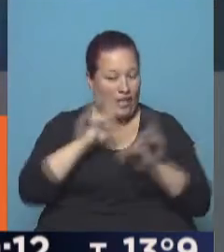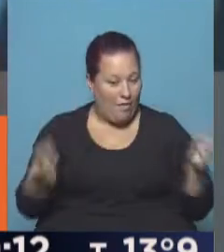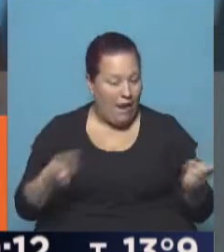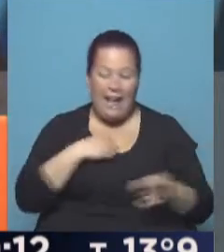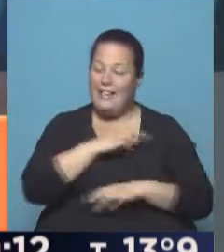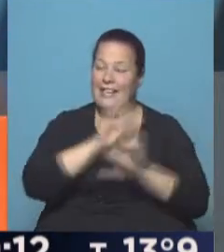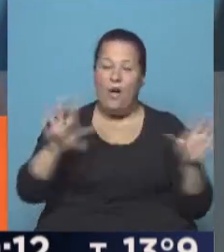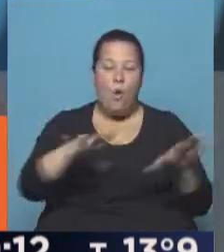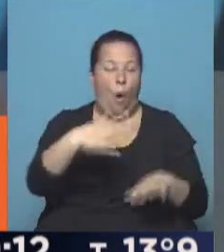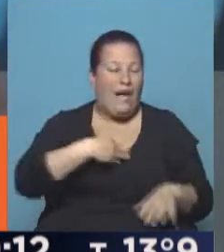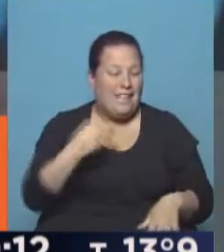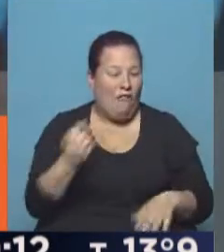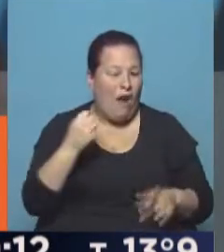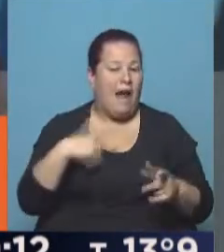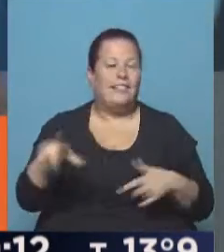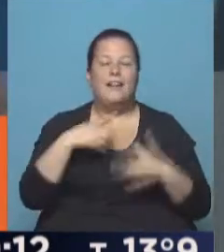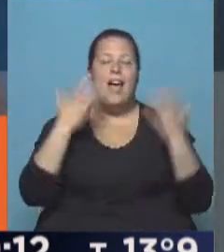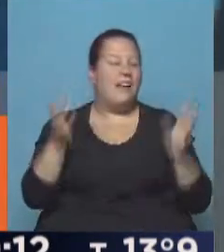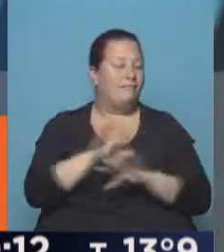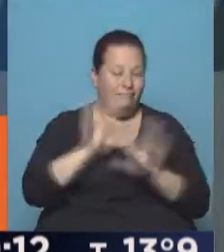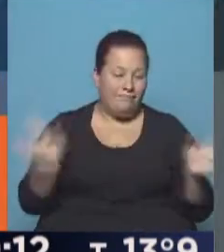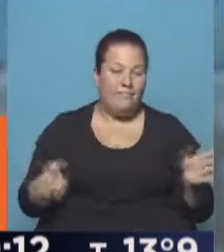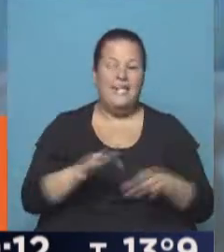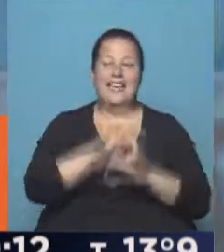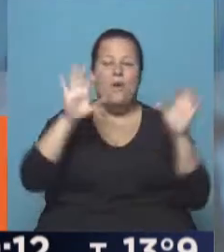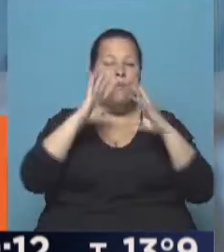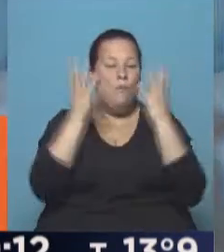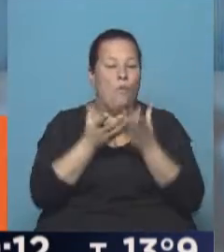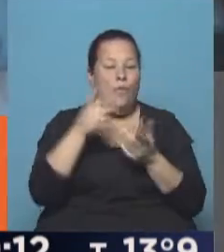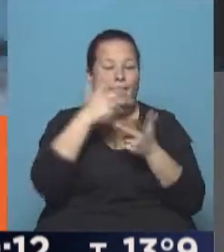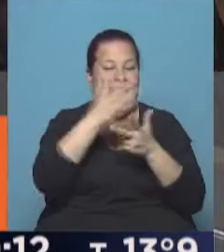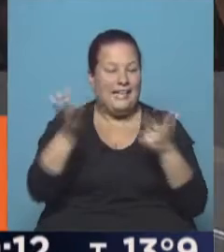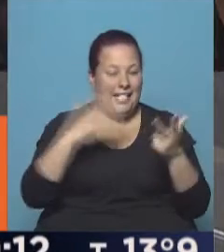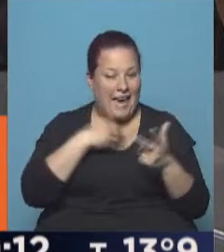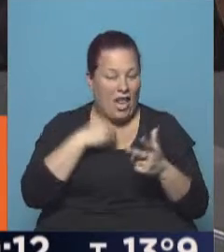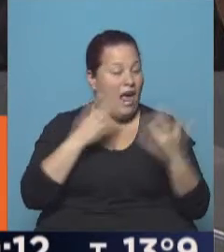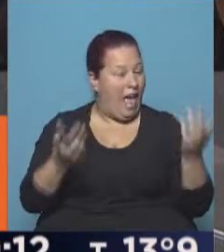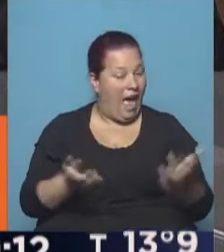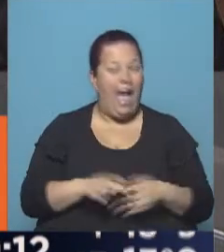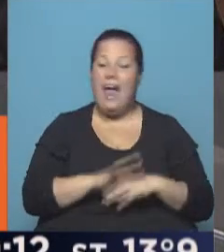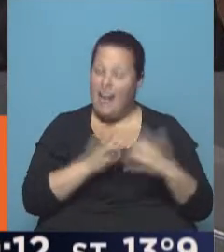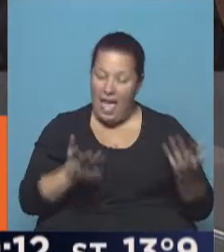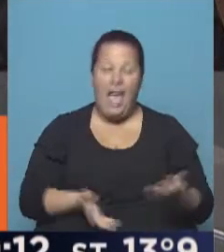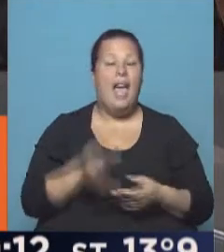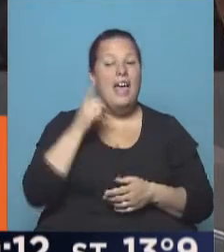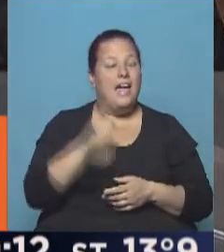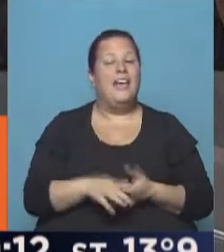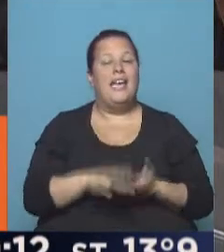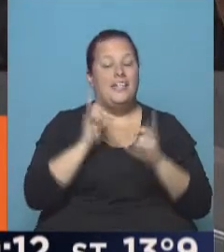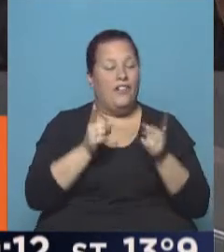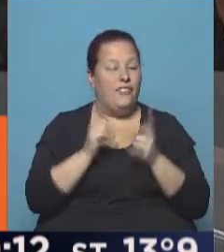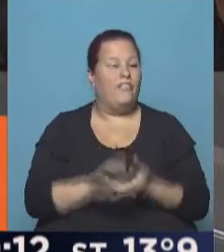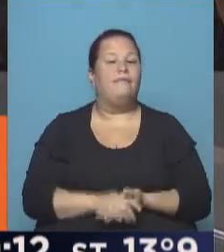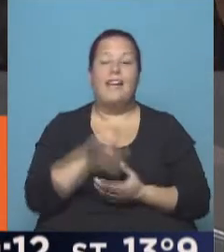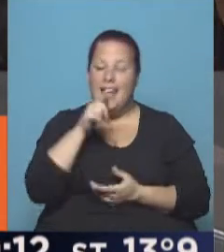el lugar es sagrado completamente para el único lugar en el mundo sagrado para las tres religiones. Exactamente. Exactamente, y esto es lo que sostienen